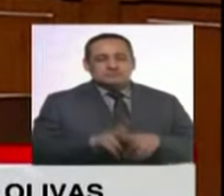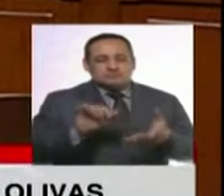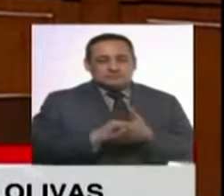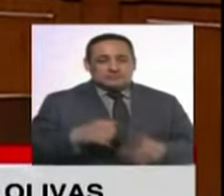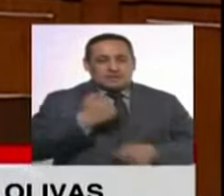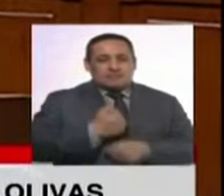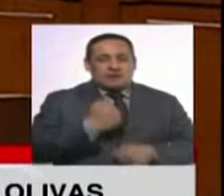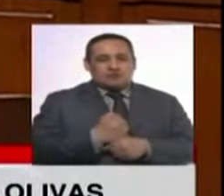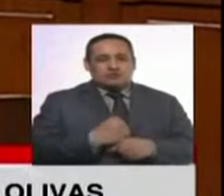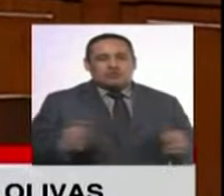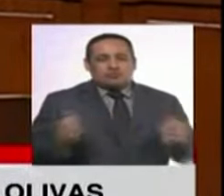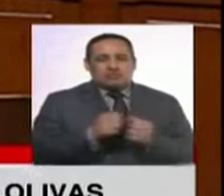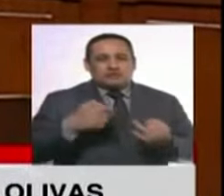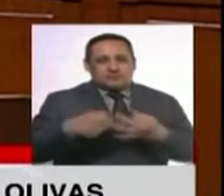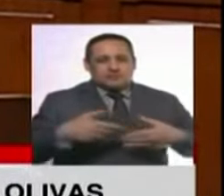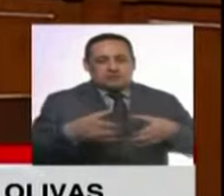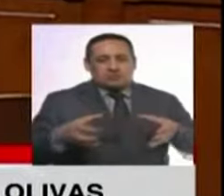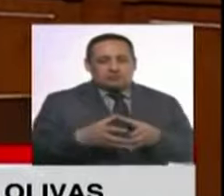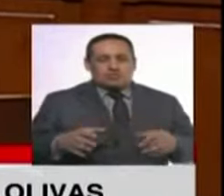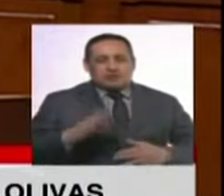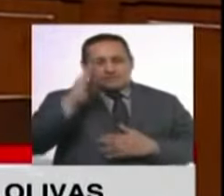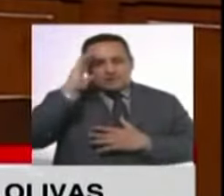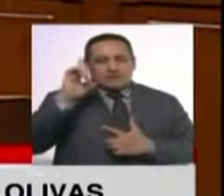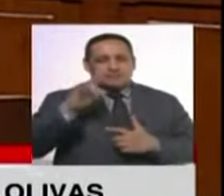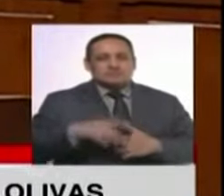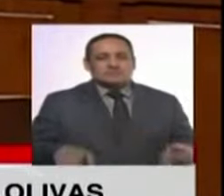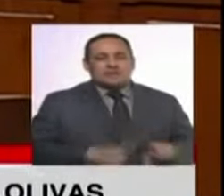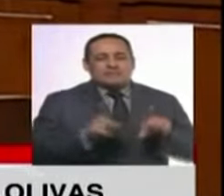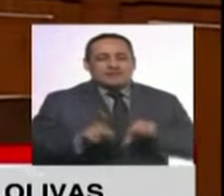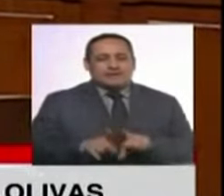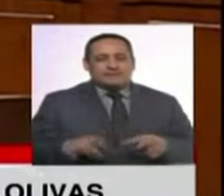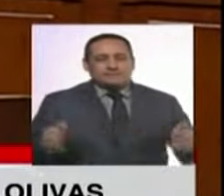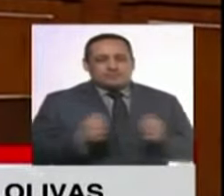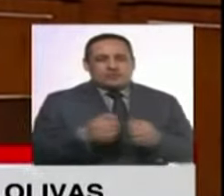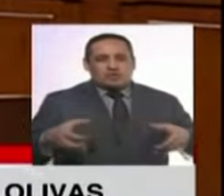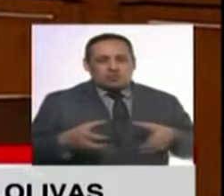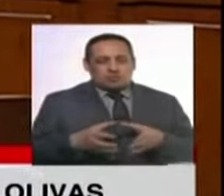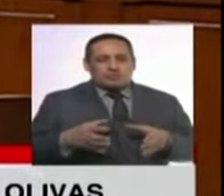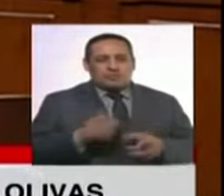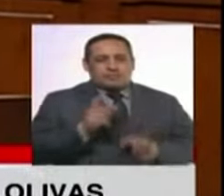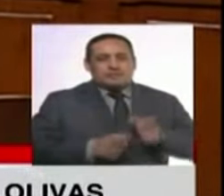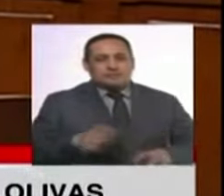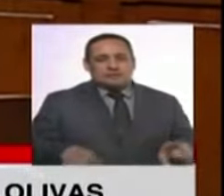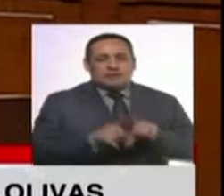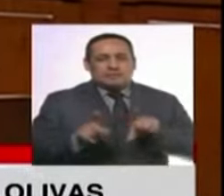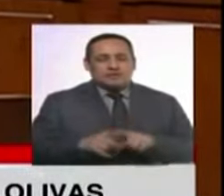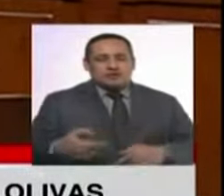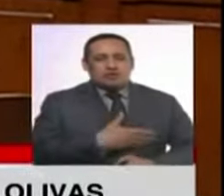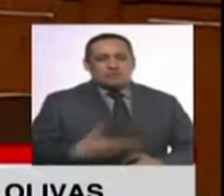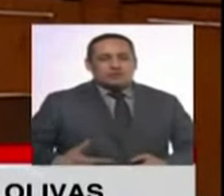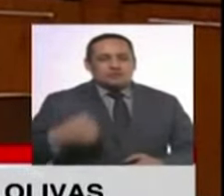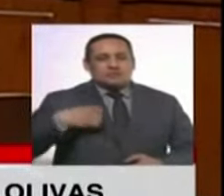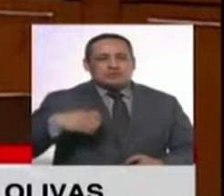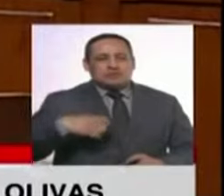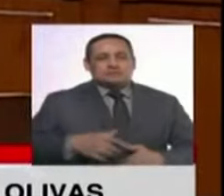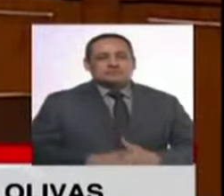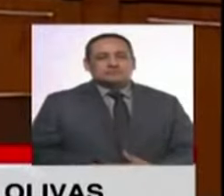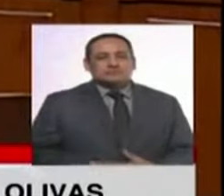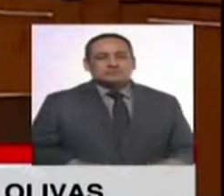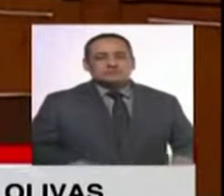trabajando comparativo conjunto con la fuerzas armadas y también con el personal de los gobiernos locales la municipalidad